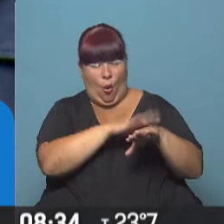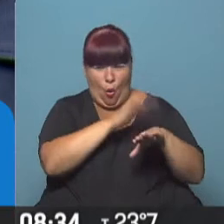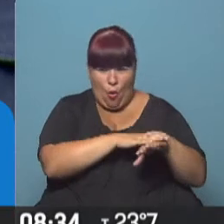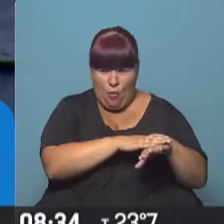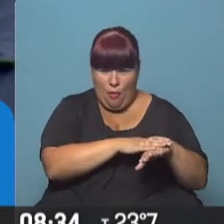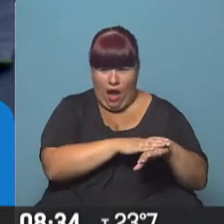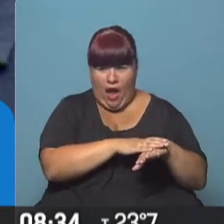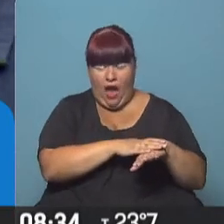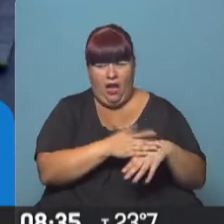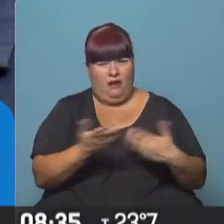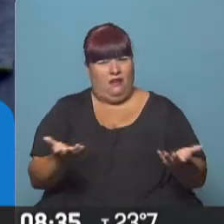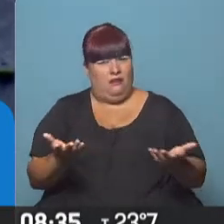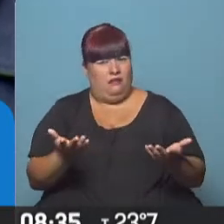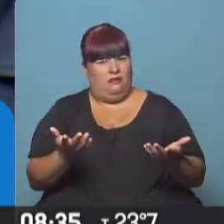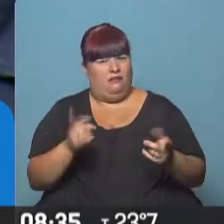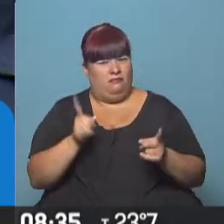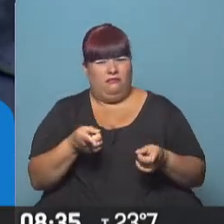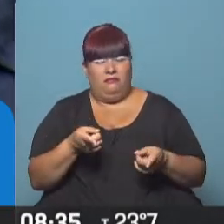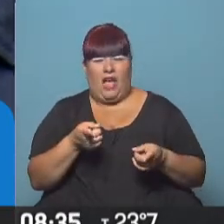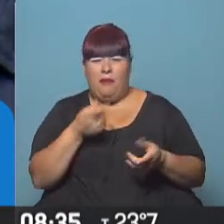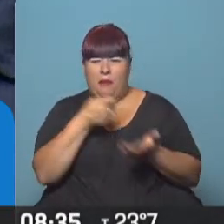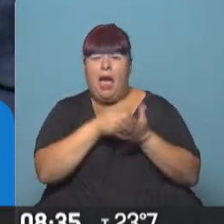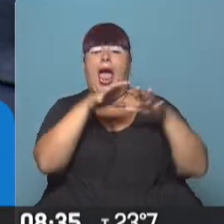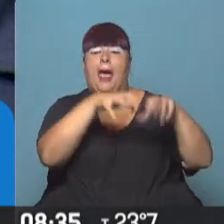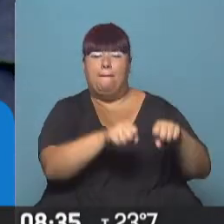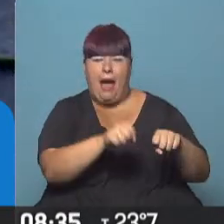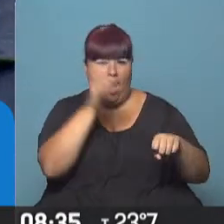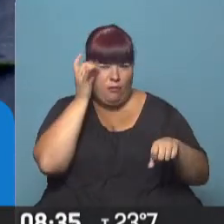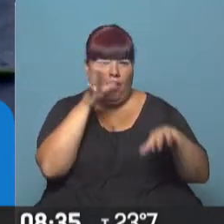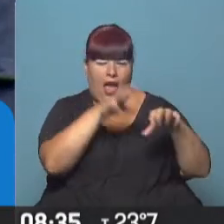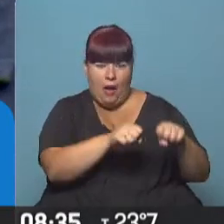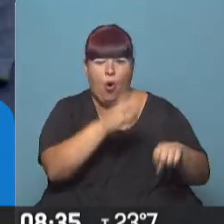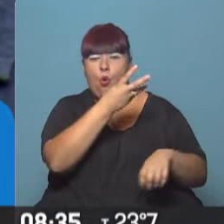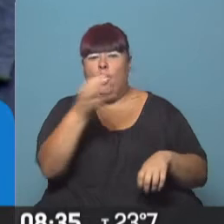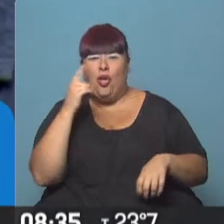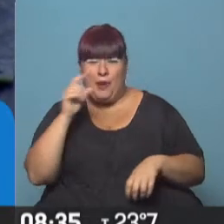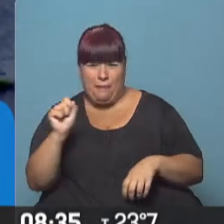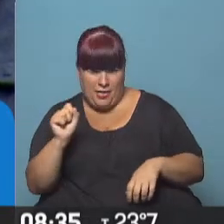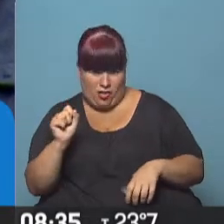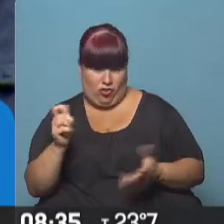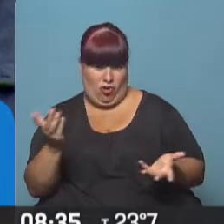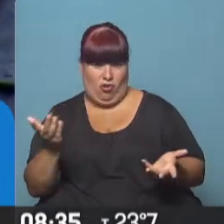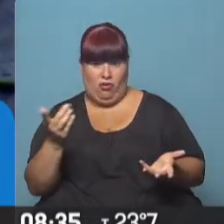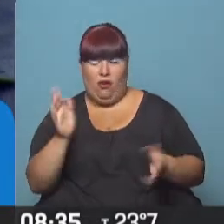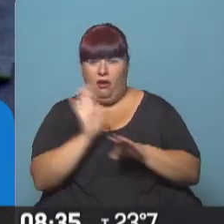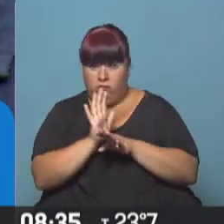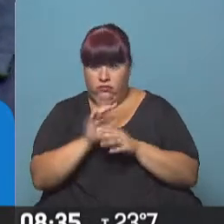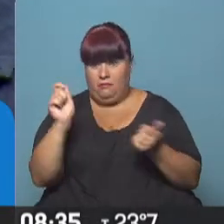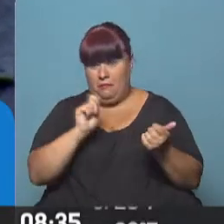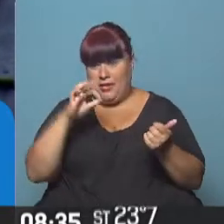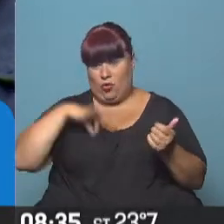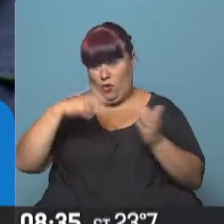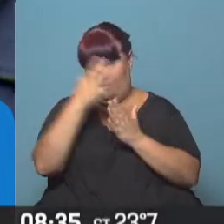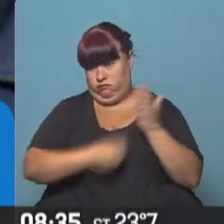procesado y con una fianza, con un embargo, perdón, de 400 mil pesos, que supone varios meses